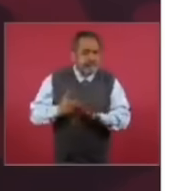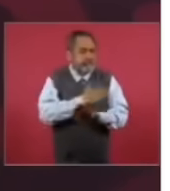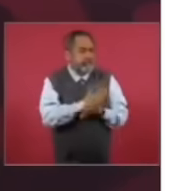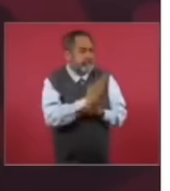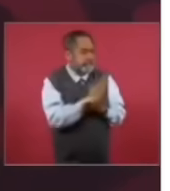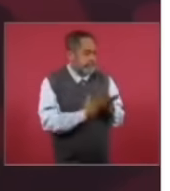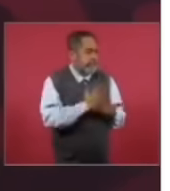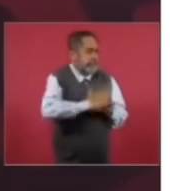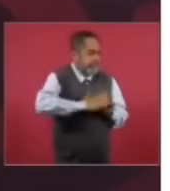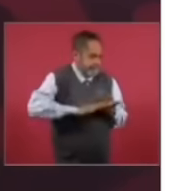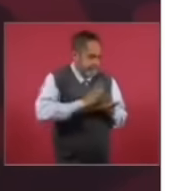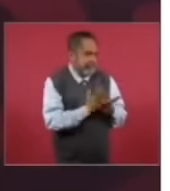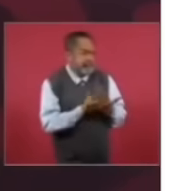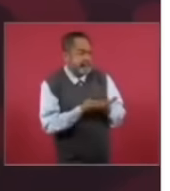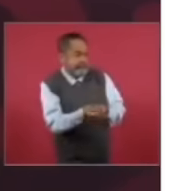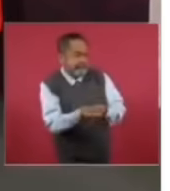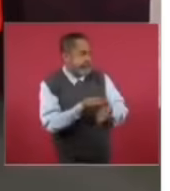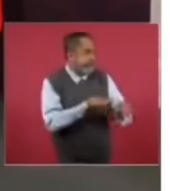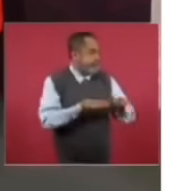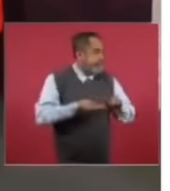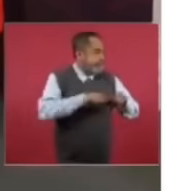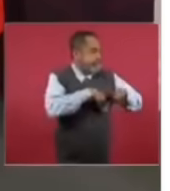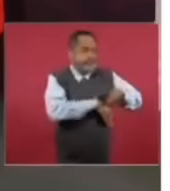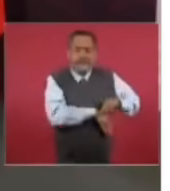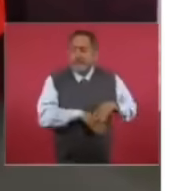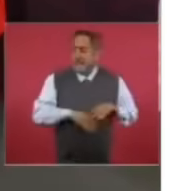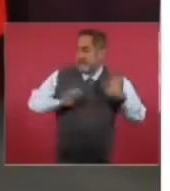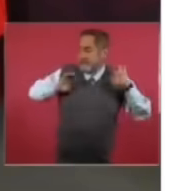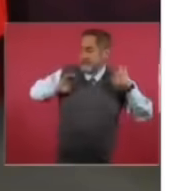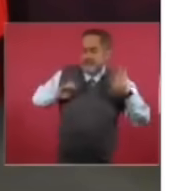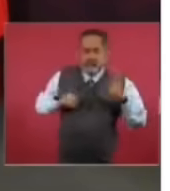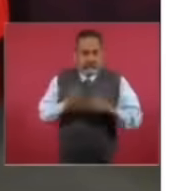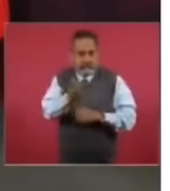los fondos del fideicomiso. Es eso. Así es.